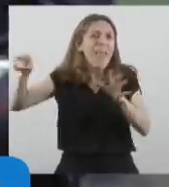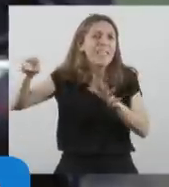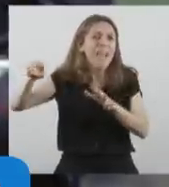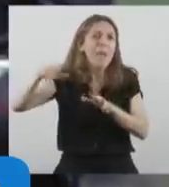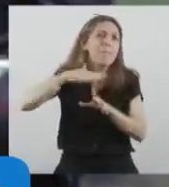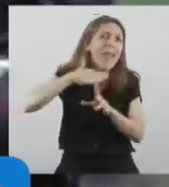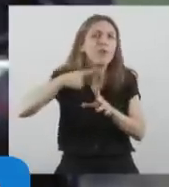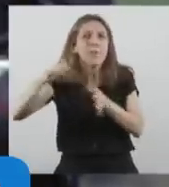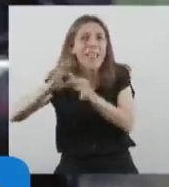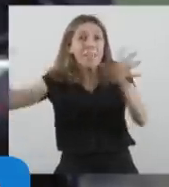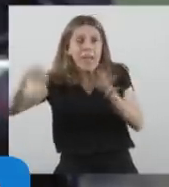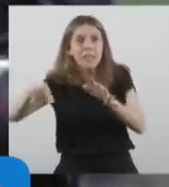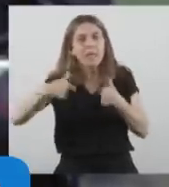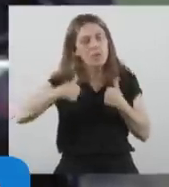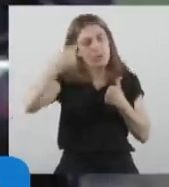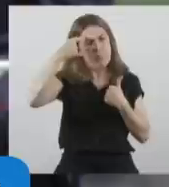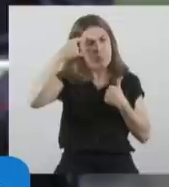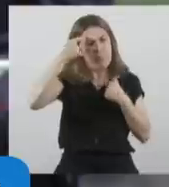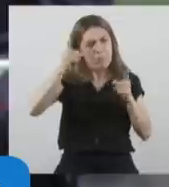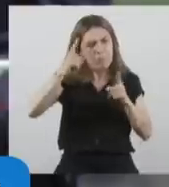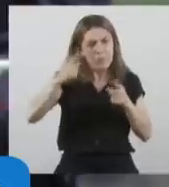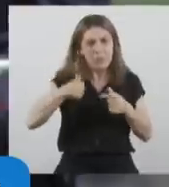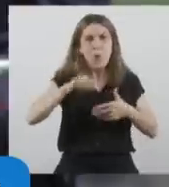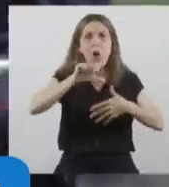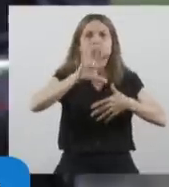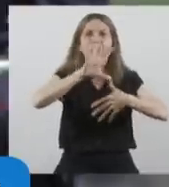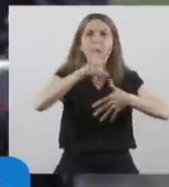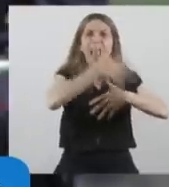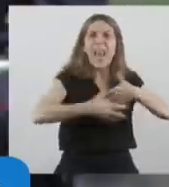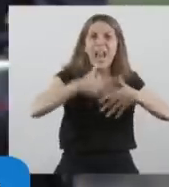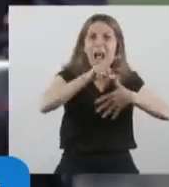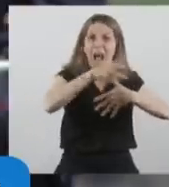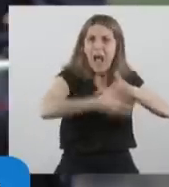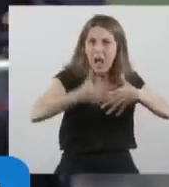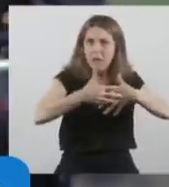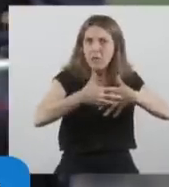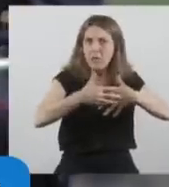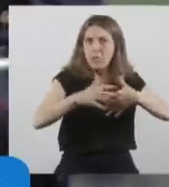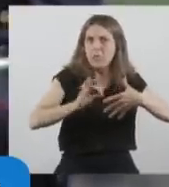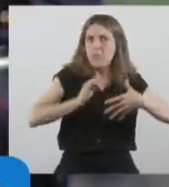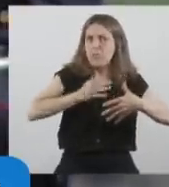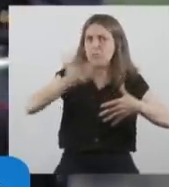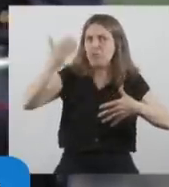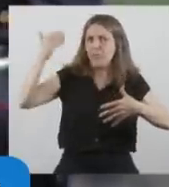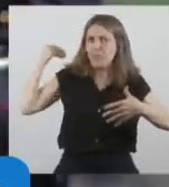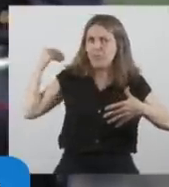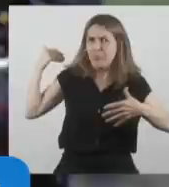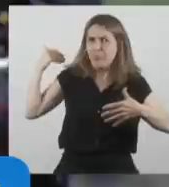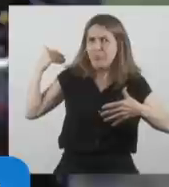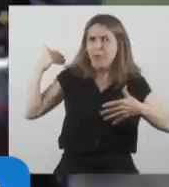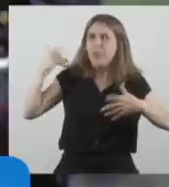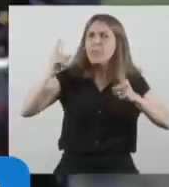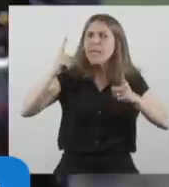pensar en que hubo un tiempo en nuestra américa donde hubo otros más al